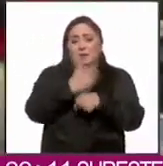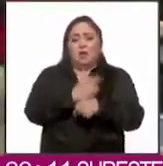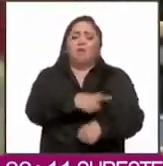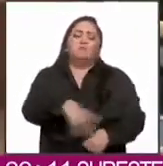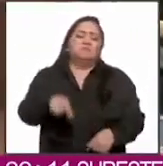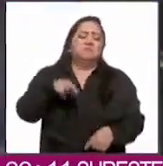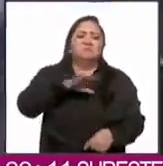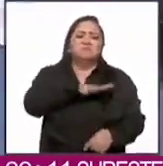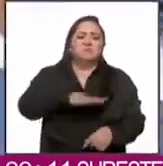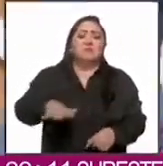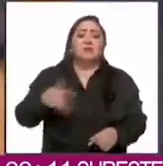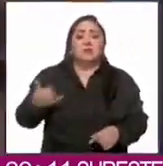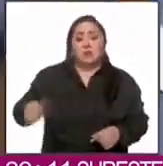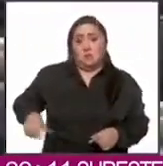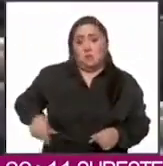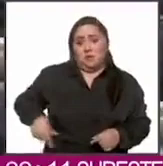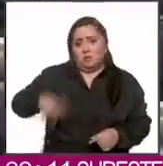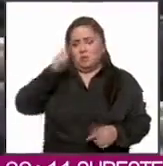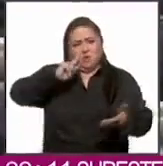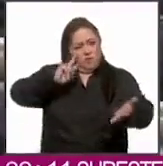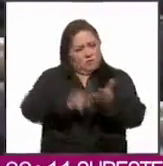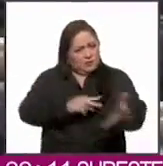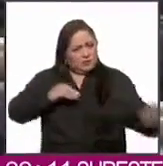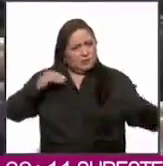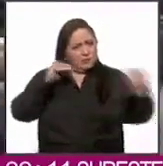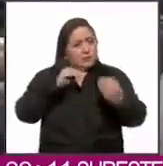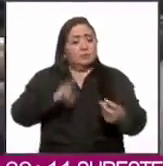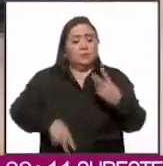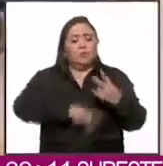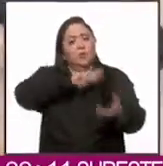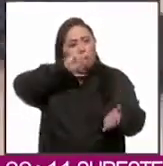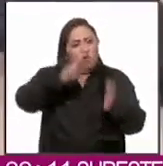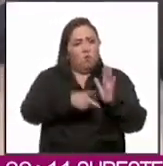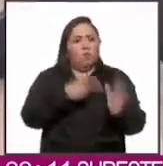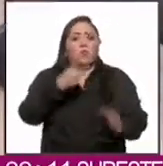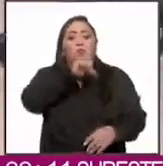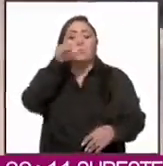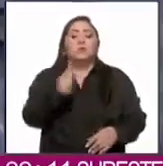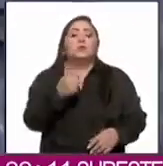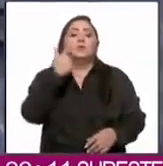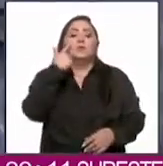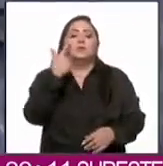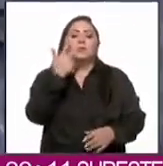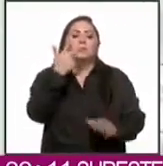rechazada y el gobierno mexicano apeló. El nuevo fallo será dado a conocer